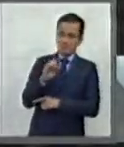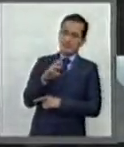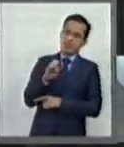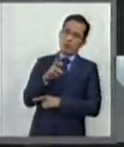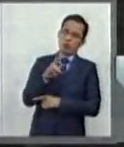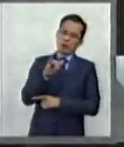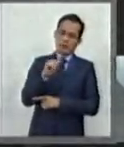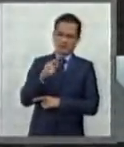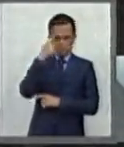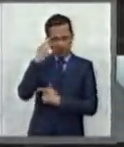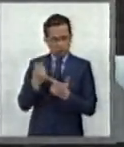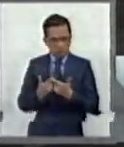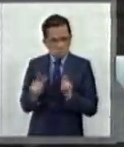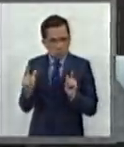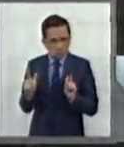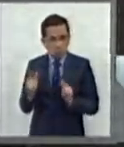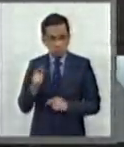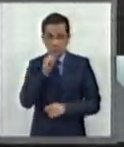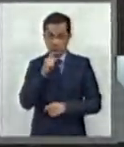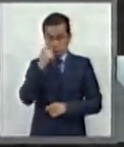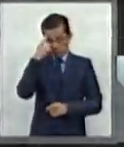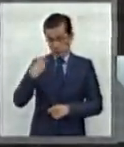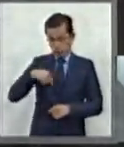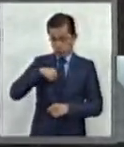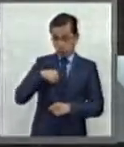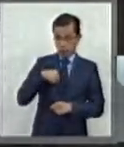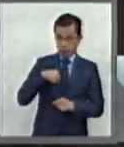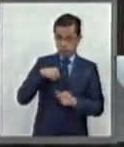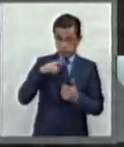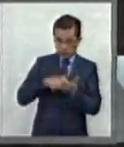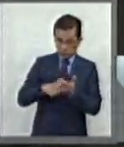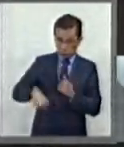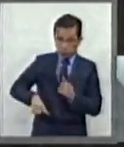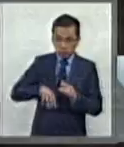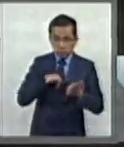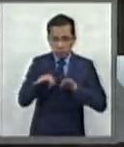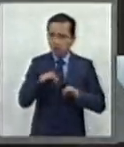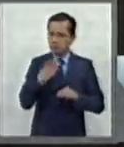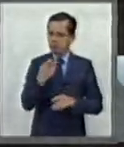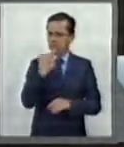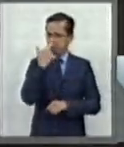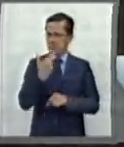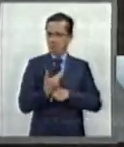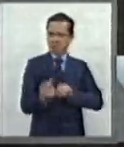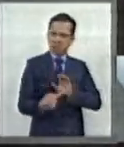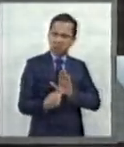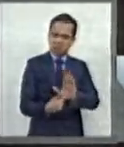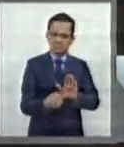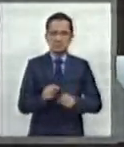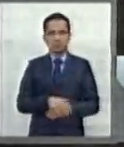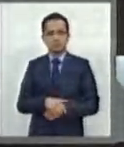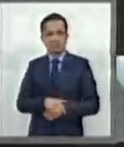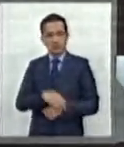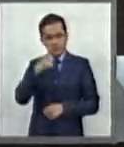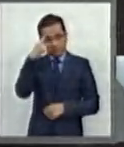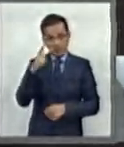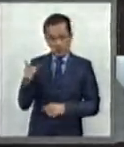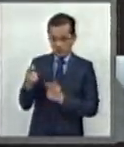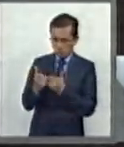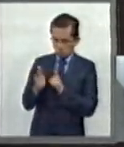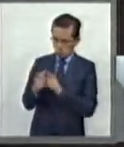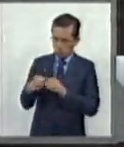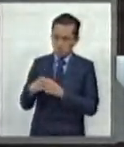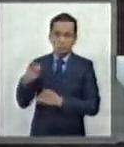tenemos responsabilidades públicas. Para Nueva Alianza, son principios que rigen nuestra labor